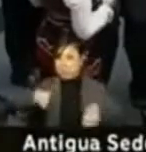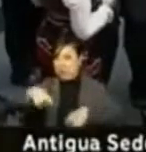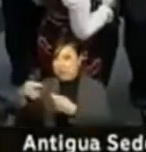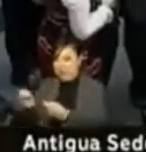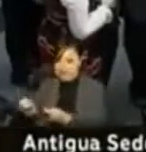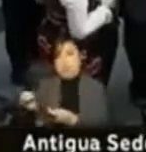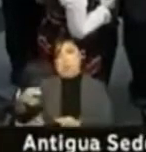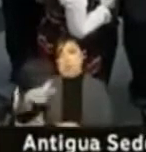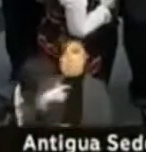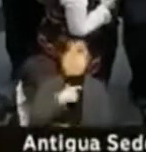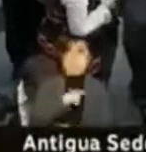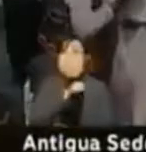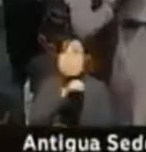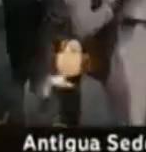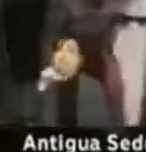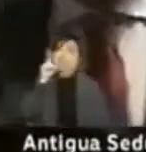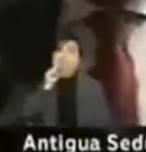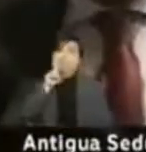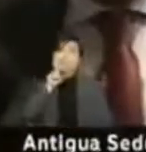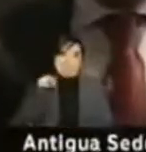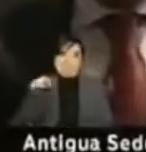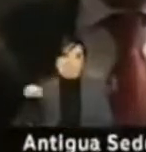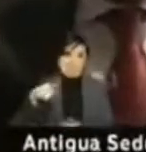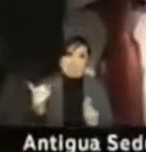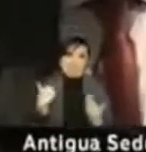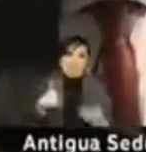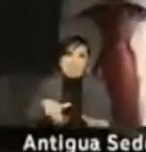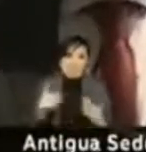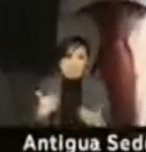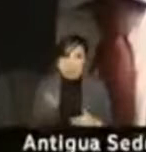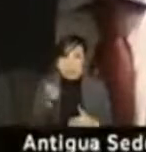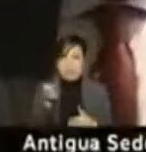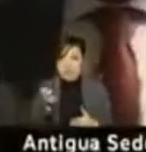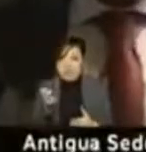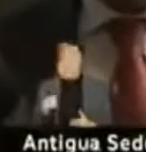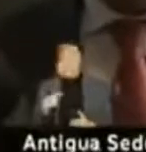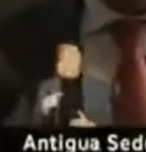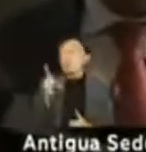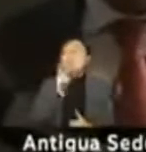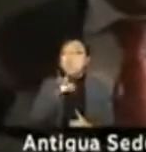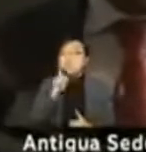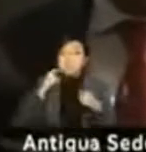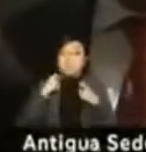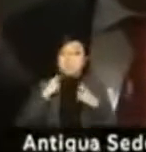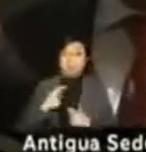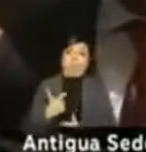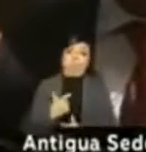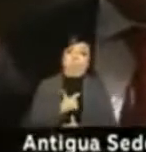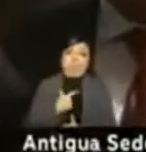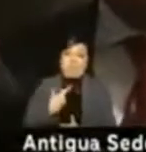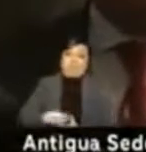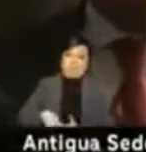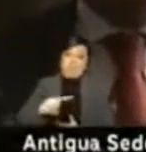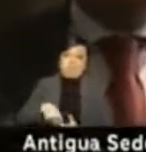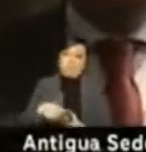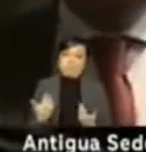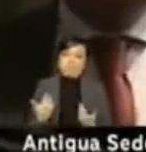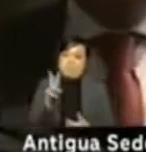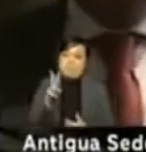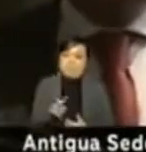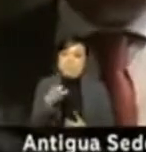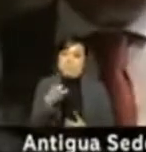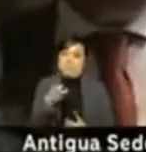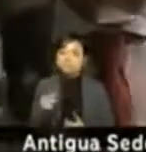aceptar, eso sí, que haya presiones o que haya, y el presidente menos, pues, ¿no? Que